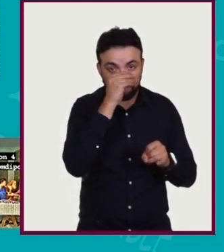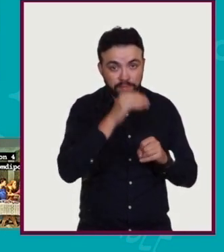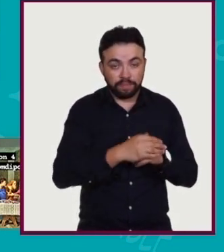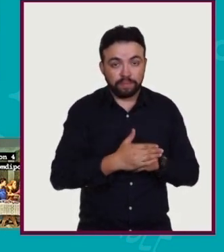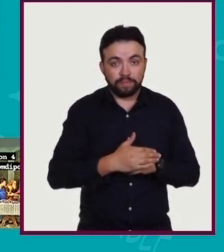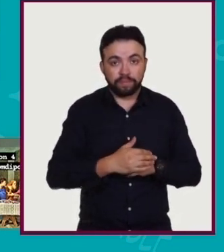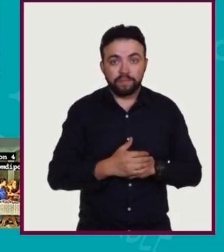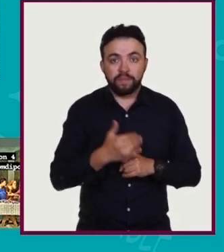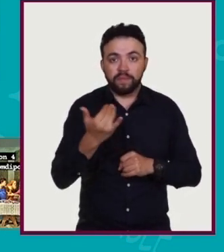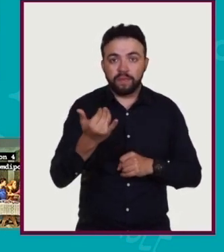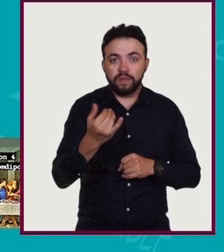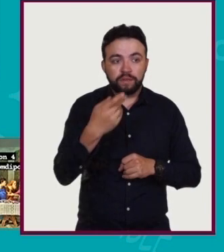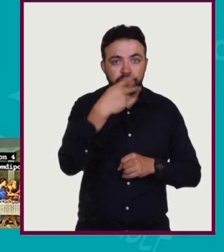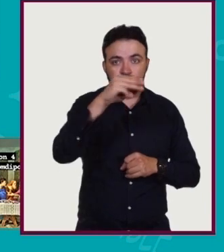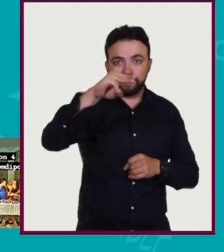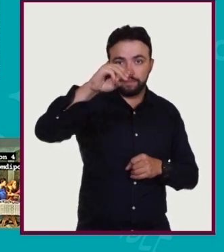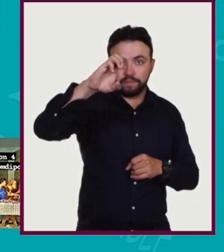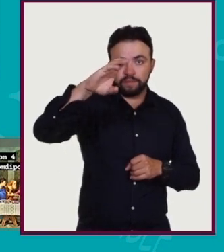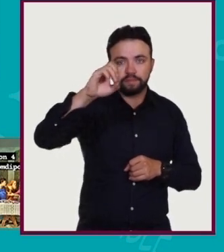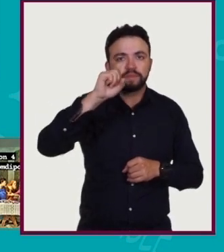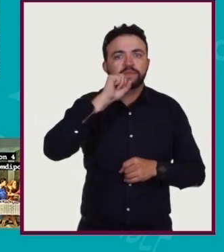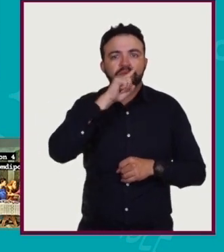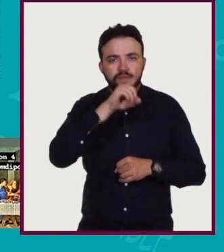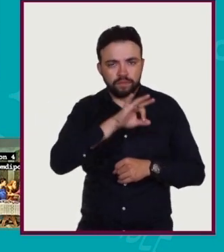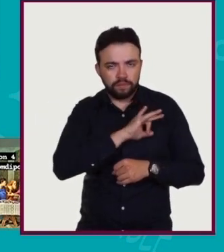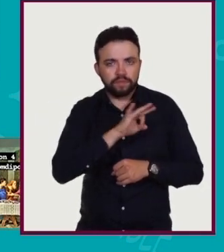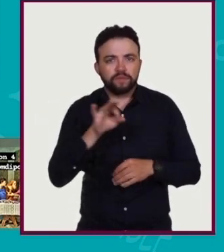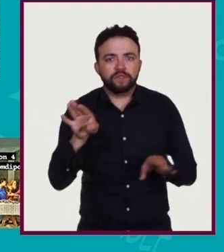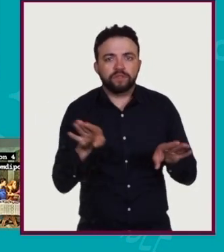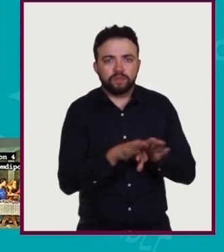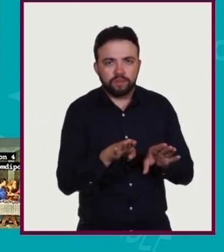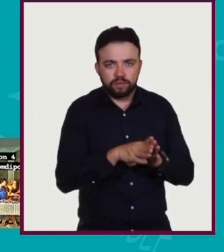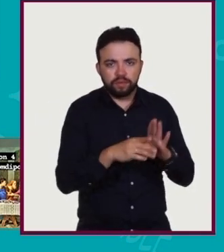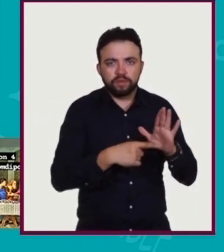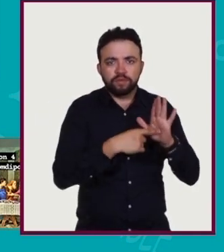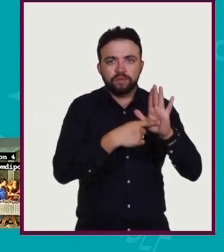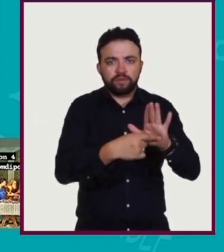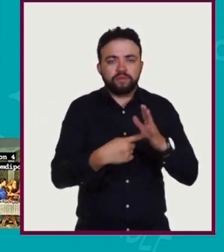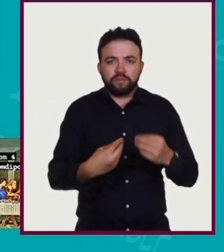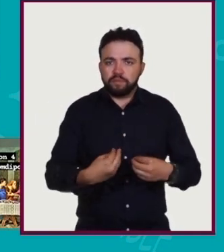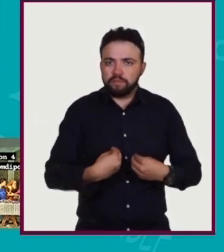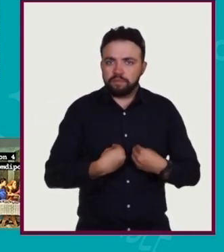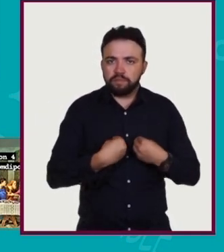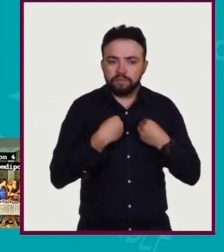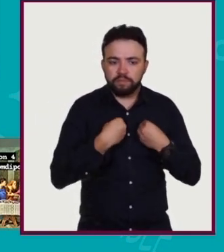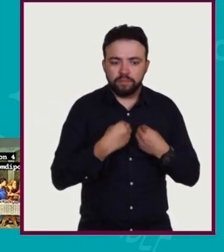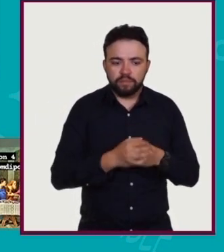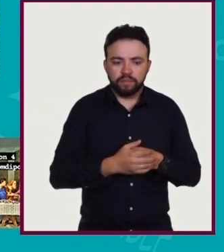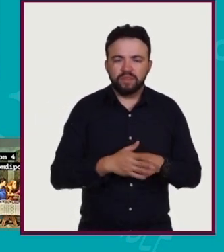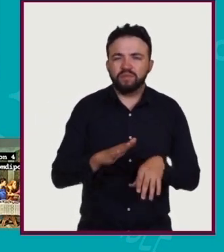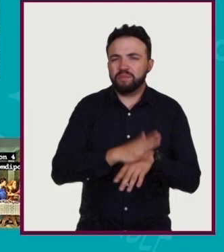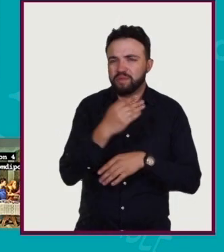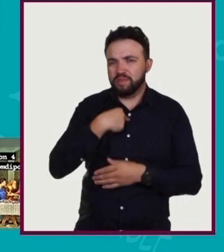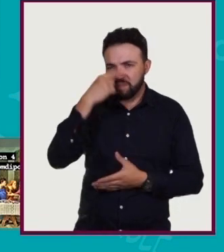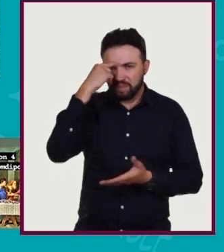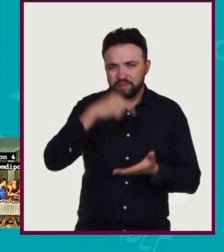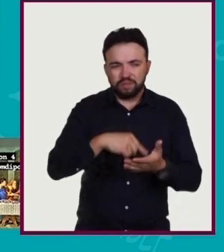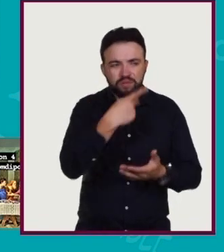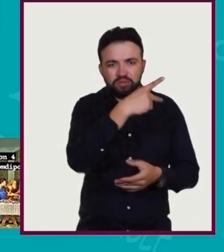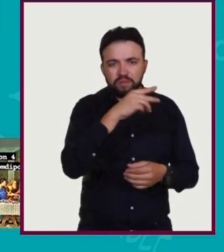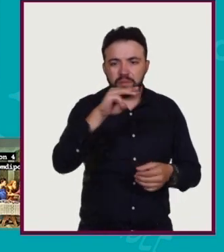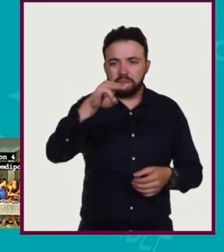que los memes también pueden ser entidades prácticamente vivas. ¿Por qué digo que un meme es una entidad